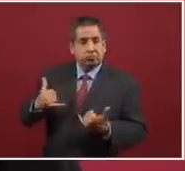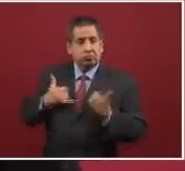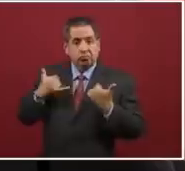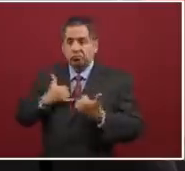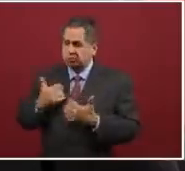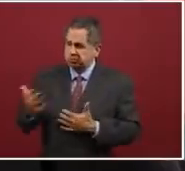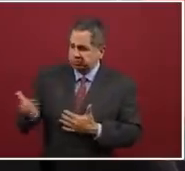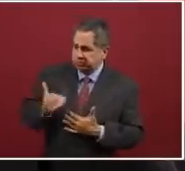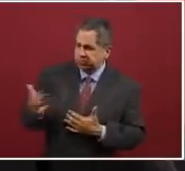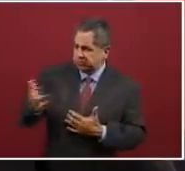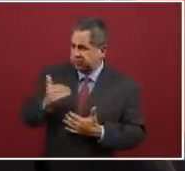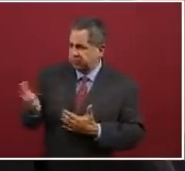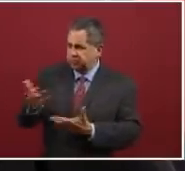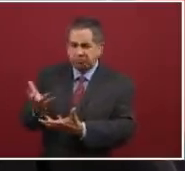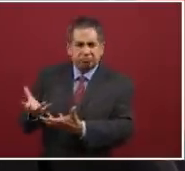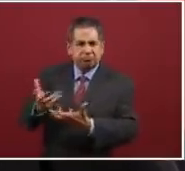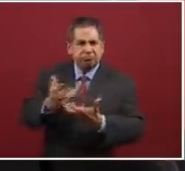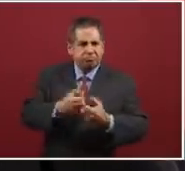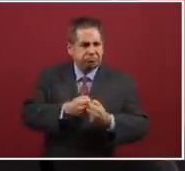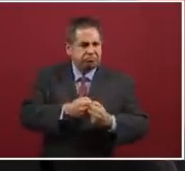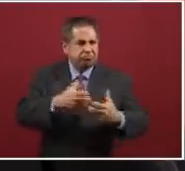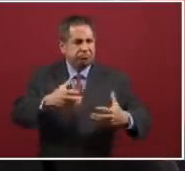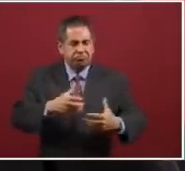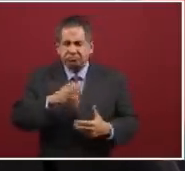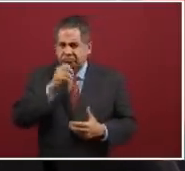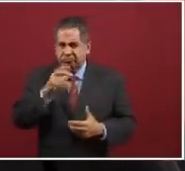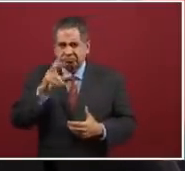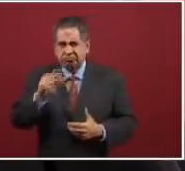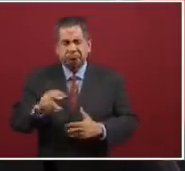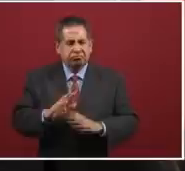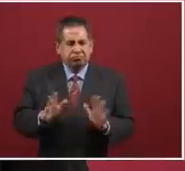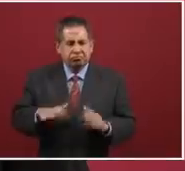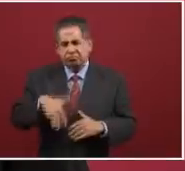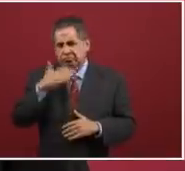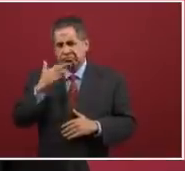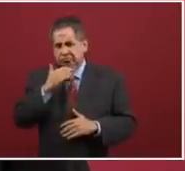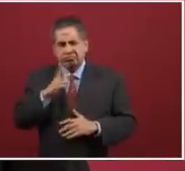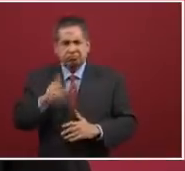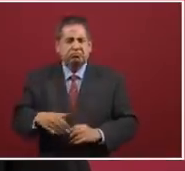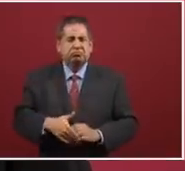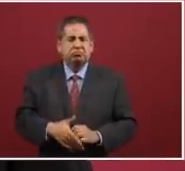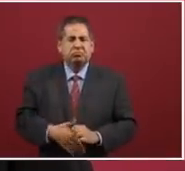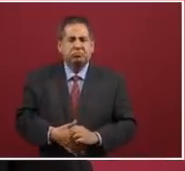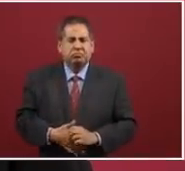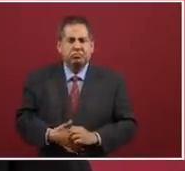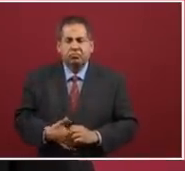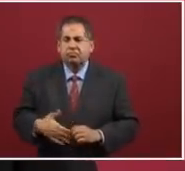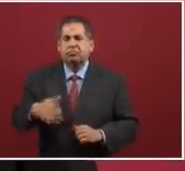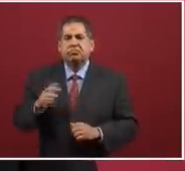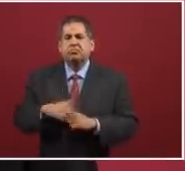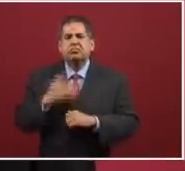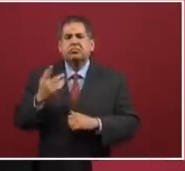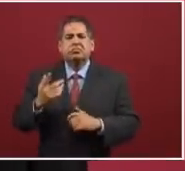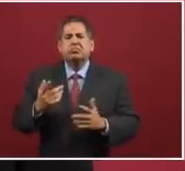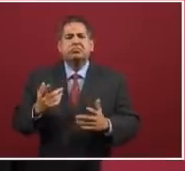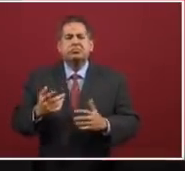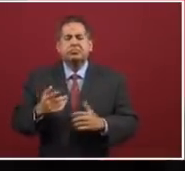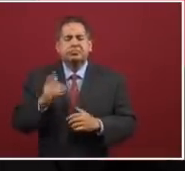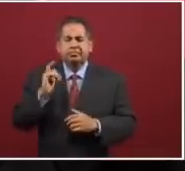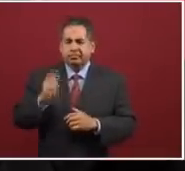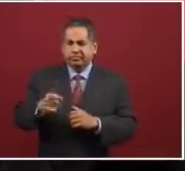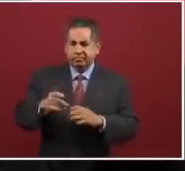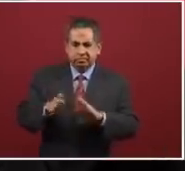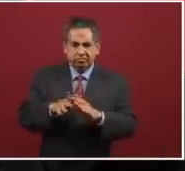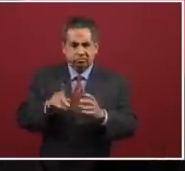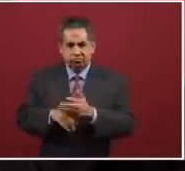jóvenes, que no vaya creciendo, ¿sí?, la delincuencia por tener